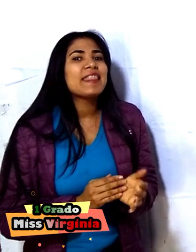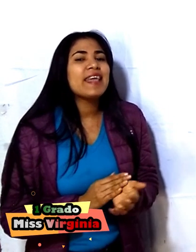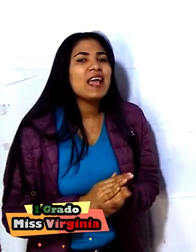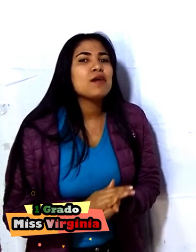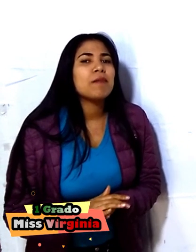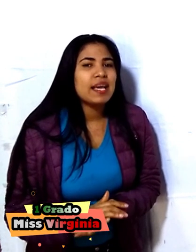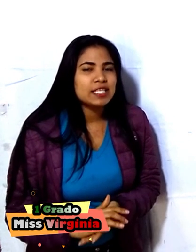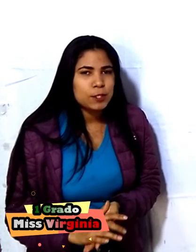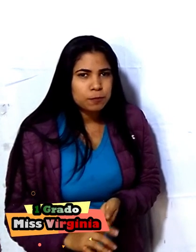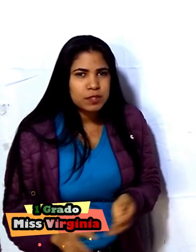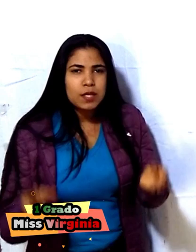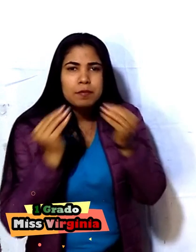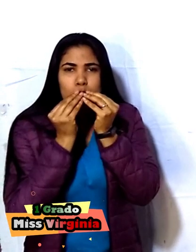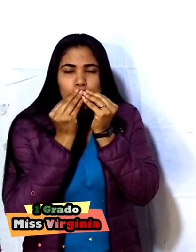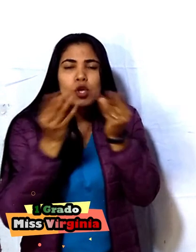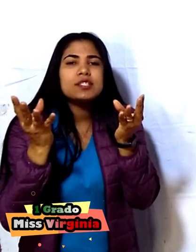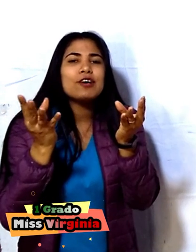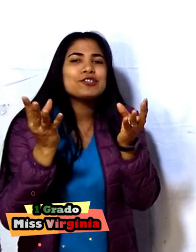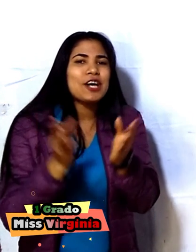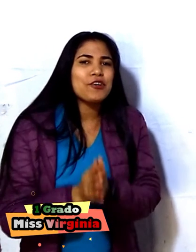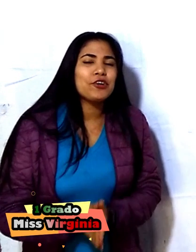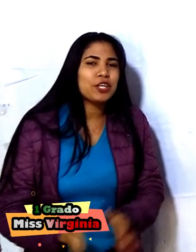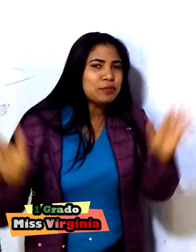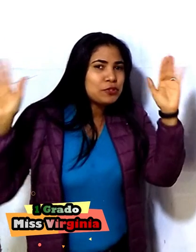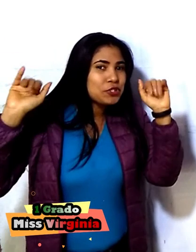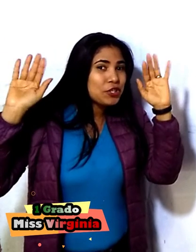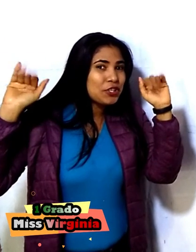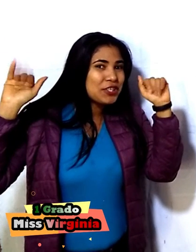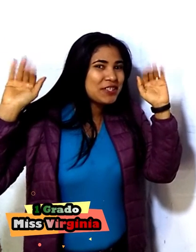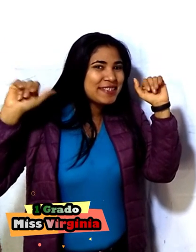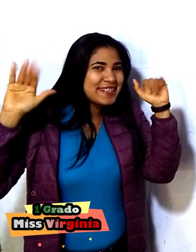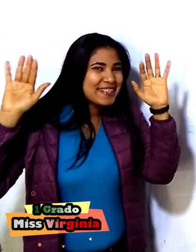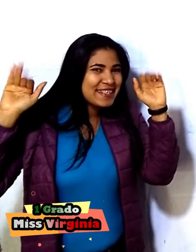del maestro, ¿sí? Chao, chao, yo los quiero mucho.